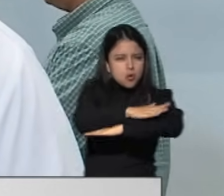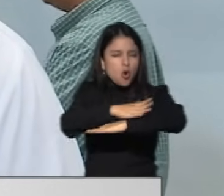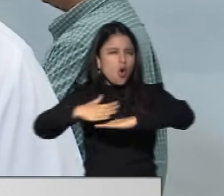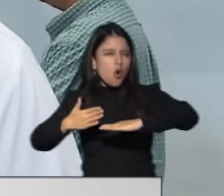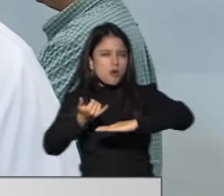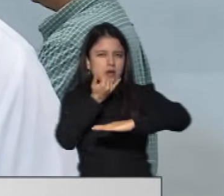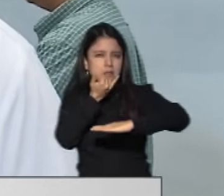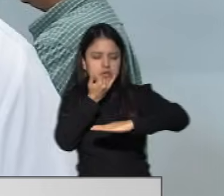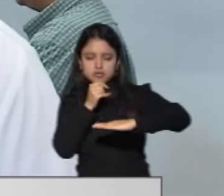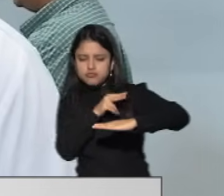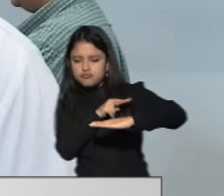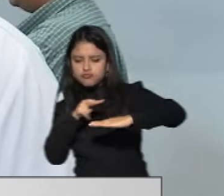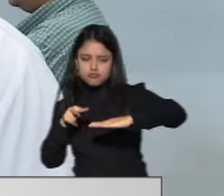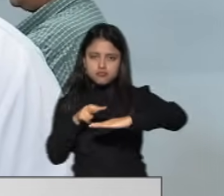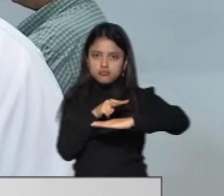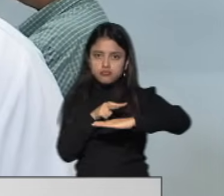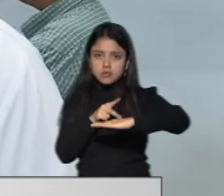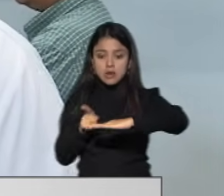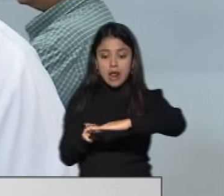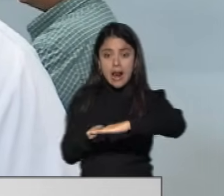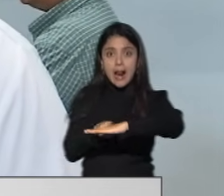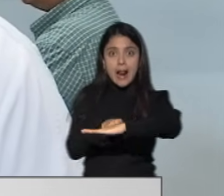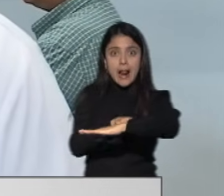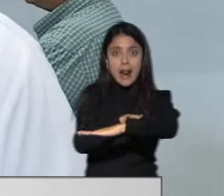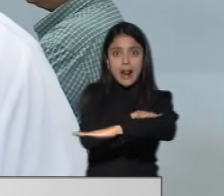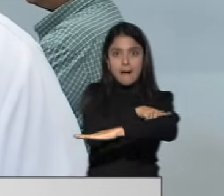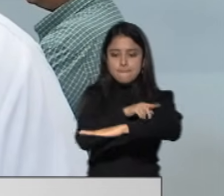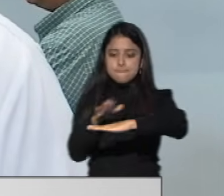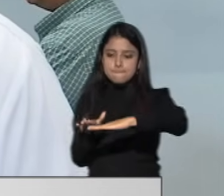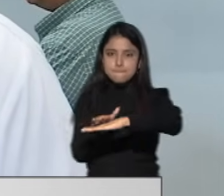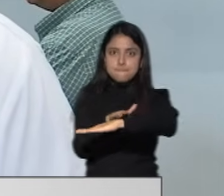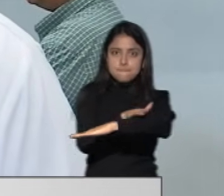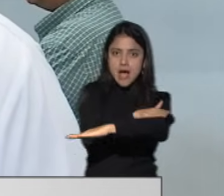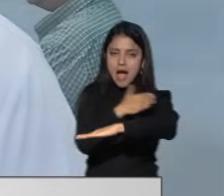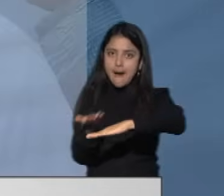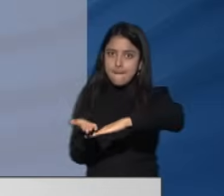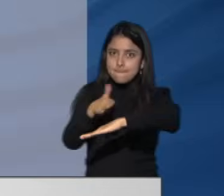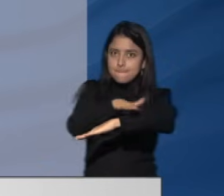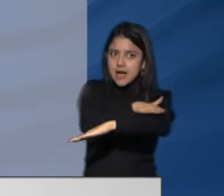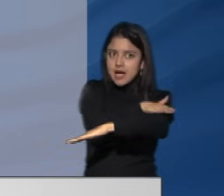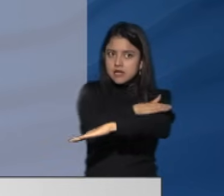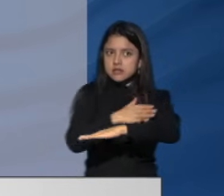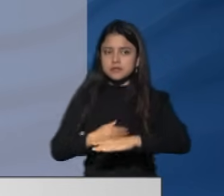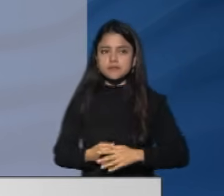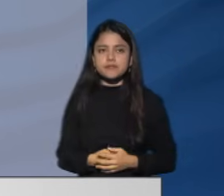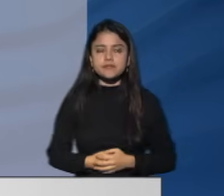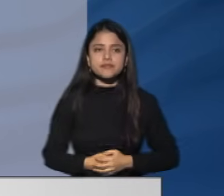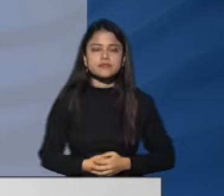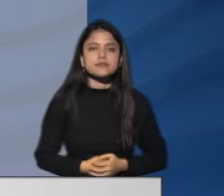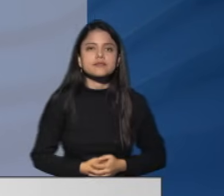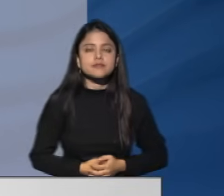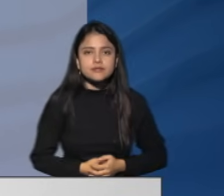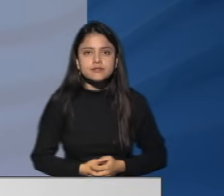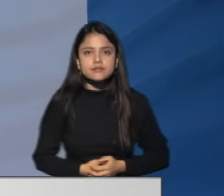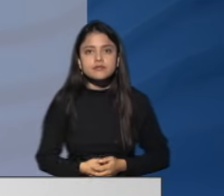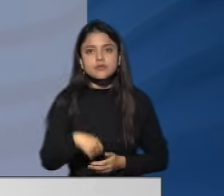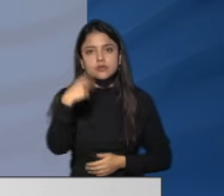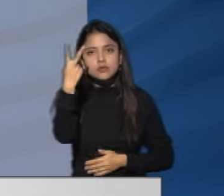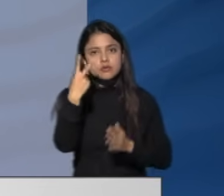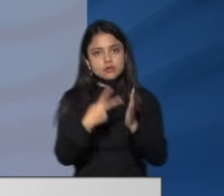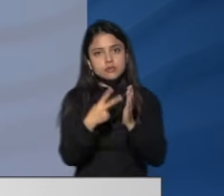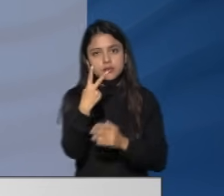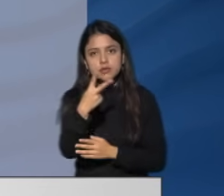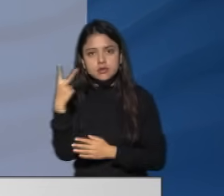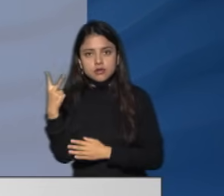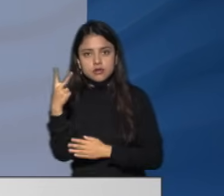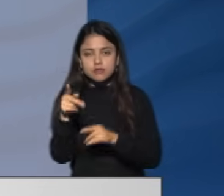también el tema de rodadura, cómo está la capa asfáltica, para poder tomar acciones. El anuario de siniestralidad 2022 además